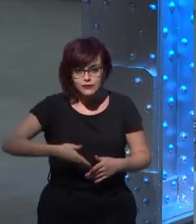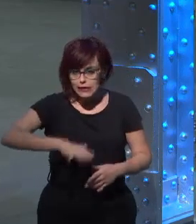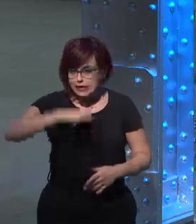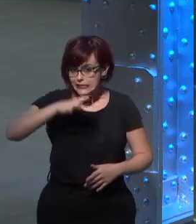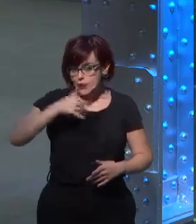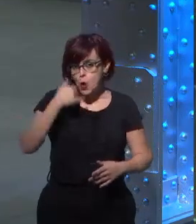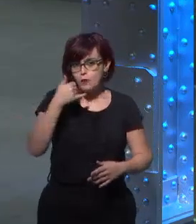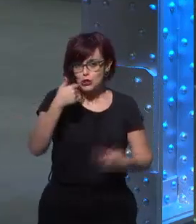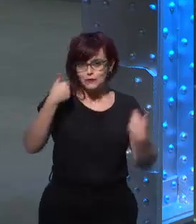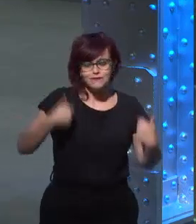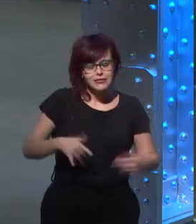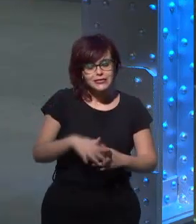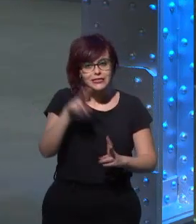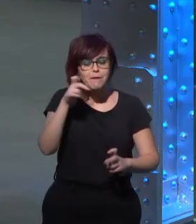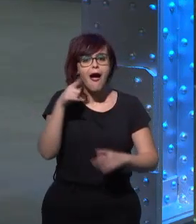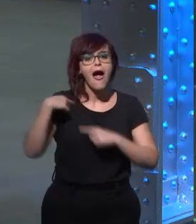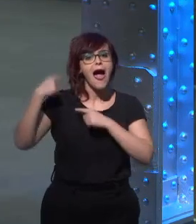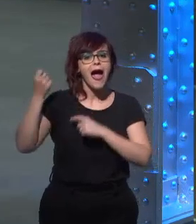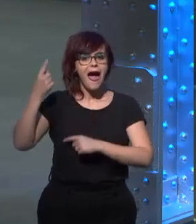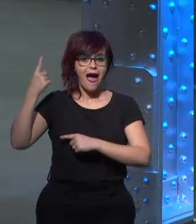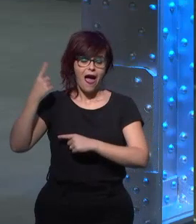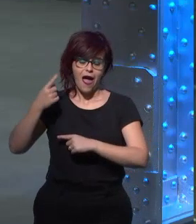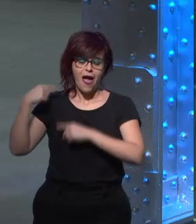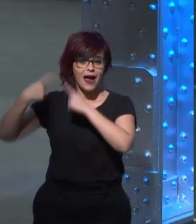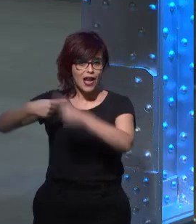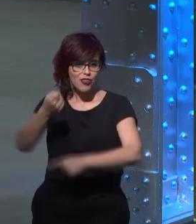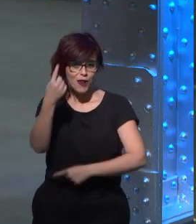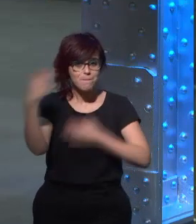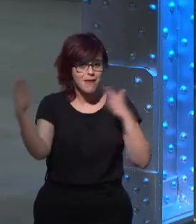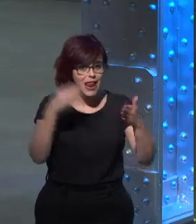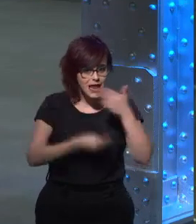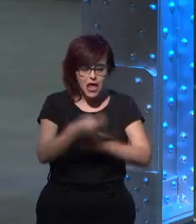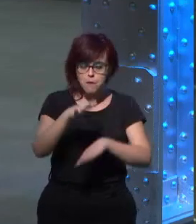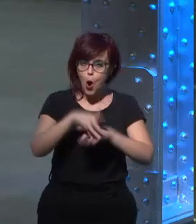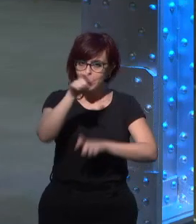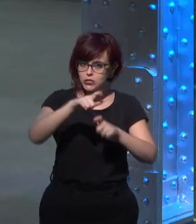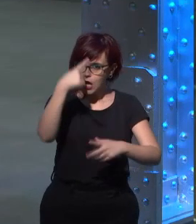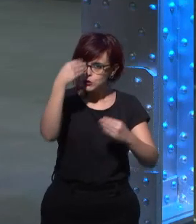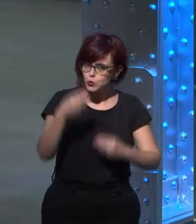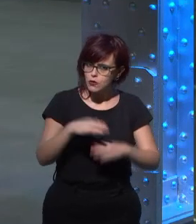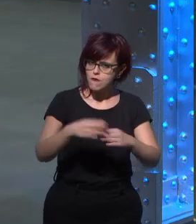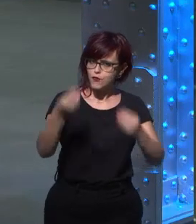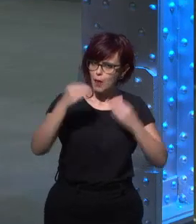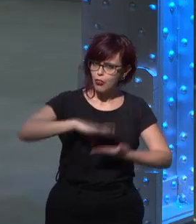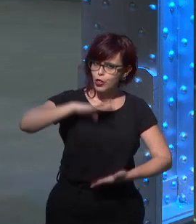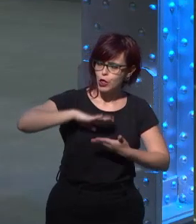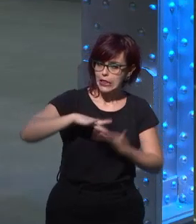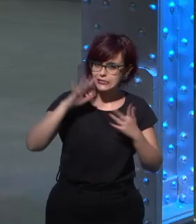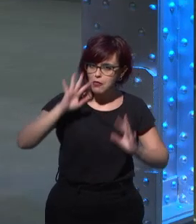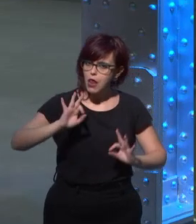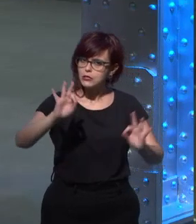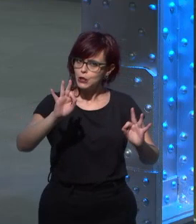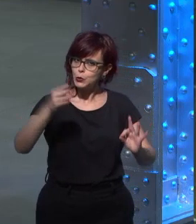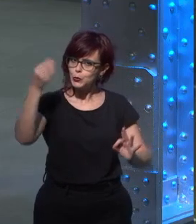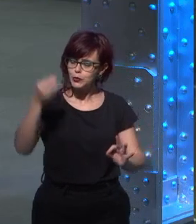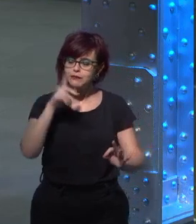por lo menos para mí, como es la generación millennial, mi generación, con personas tan rigurosas y tan bien formadas y especializadas para hablar de todo esto.